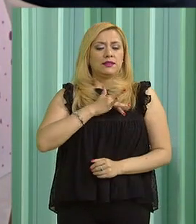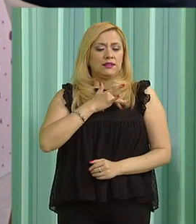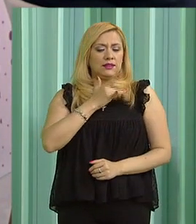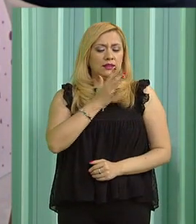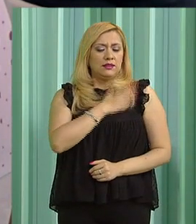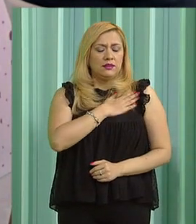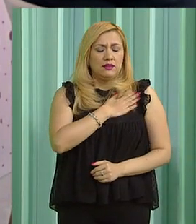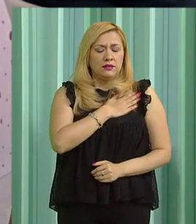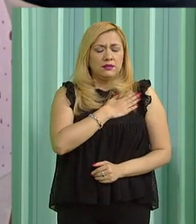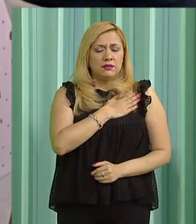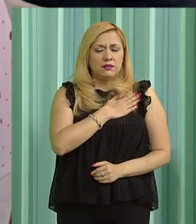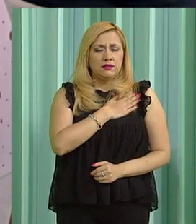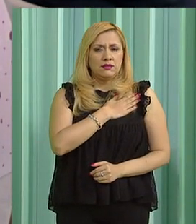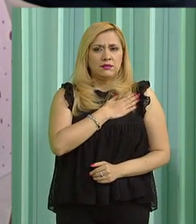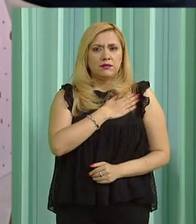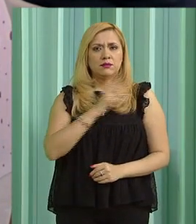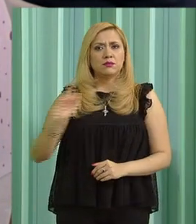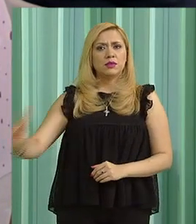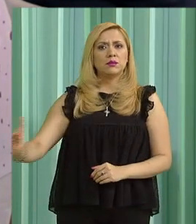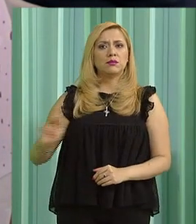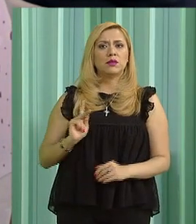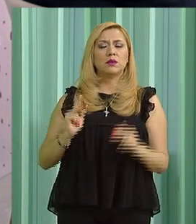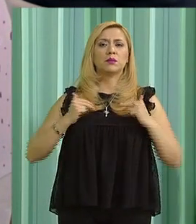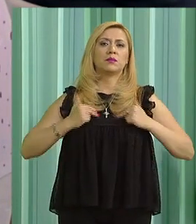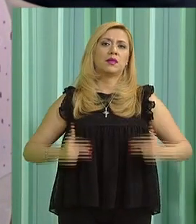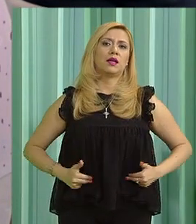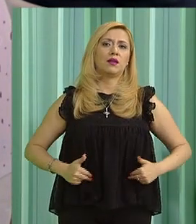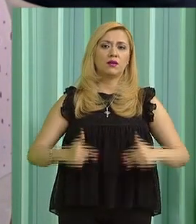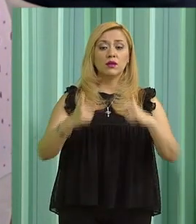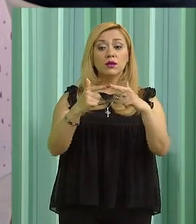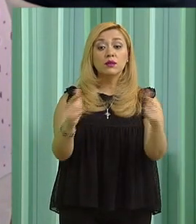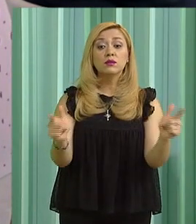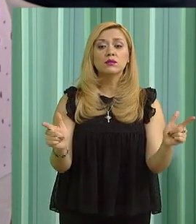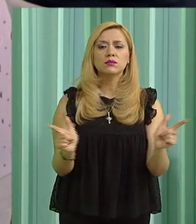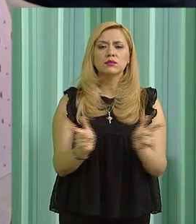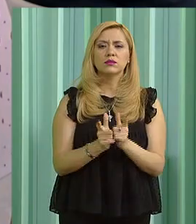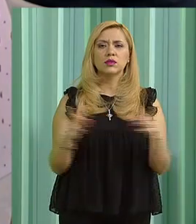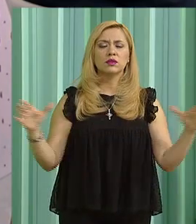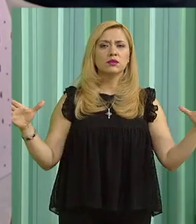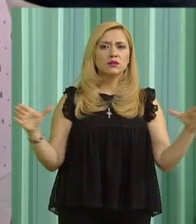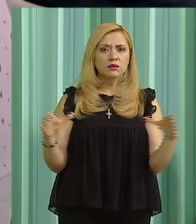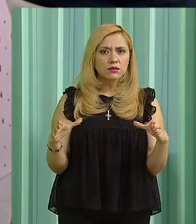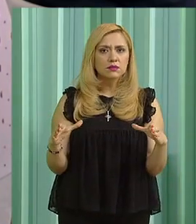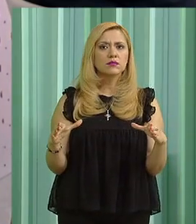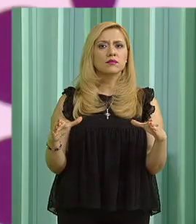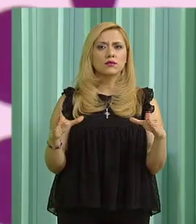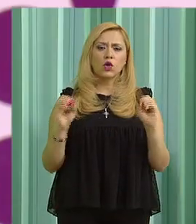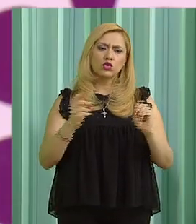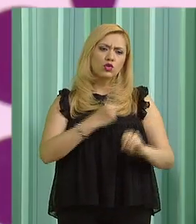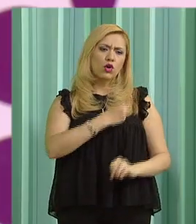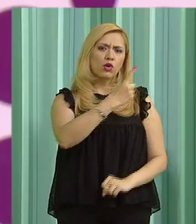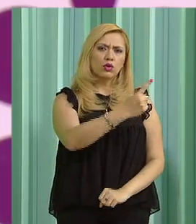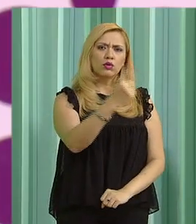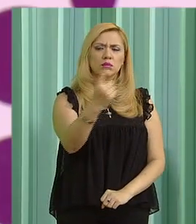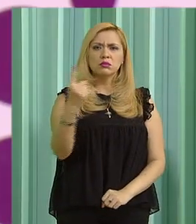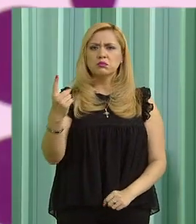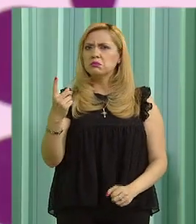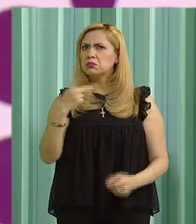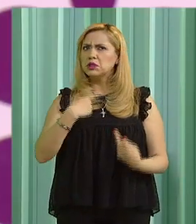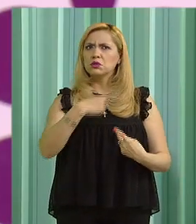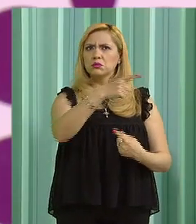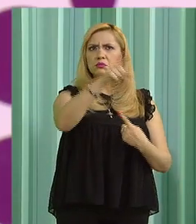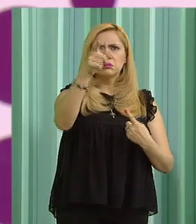nivel individual y a nivel grupal también. Entonces, yo ahí veo una clave muy, muy